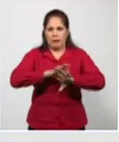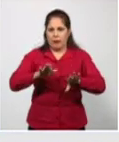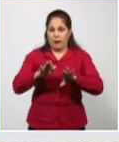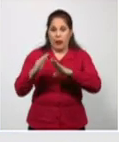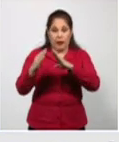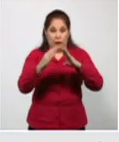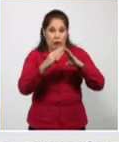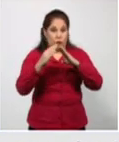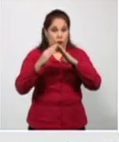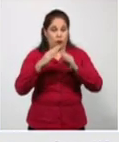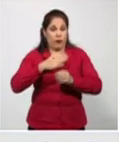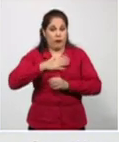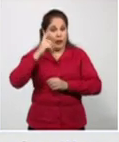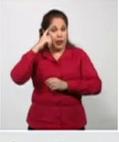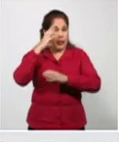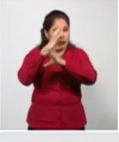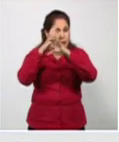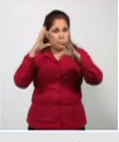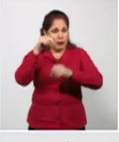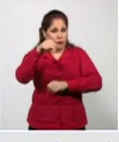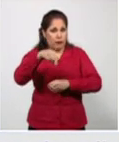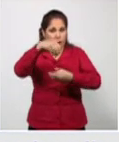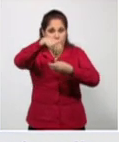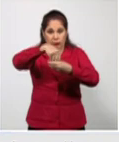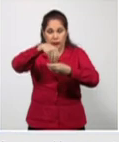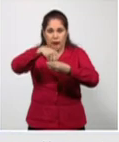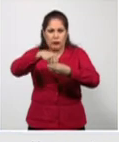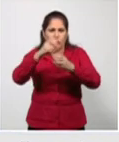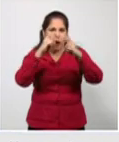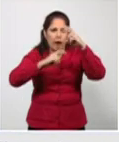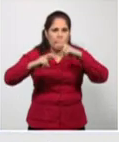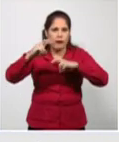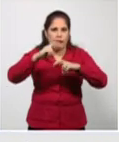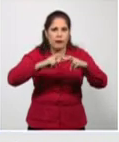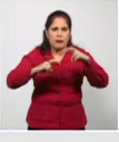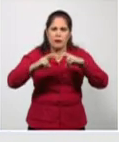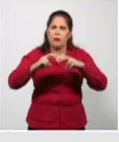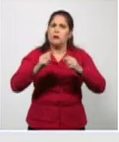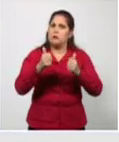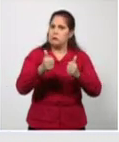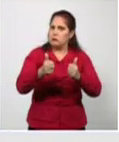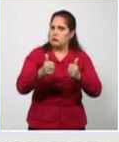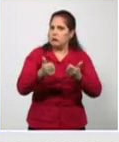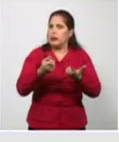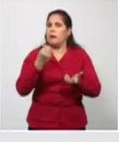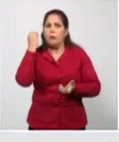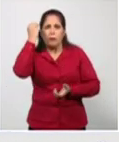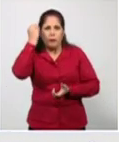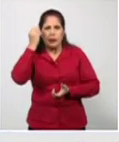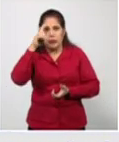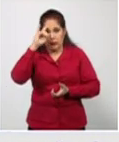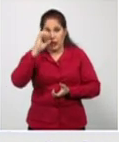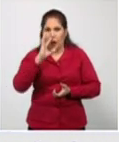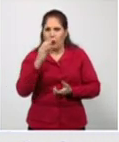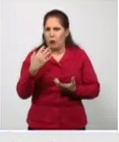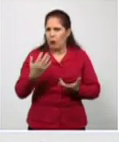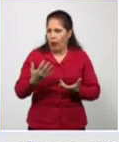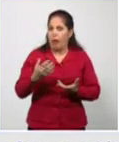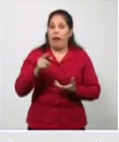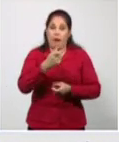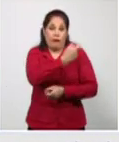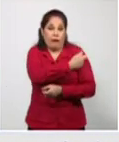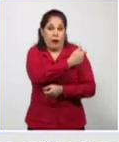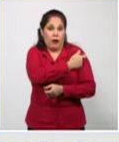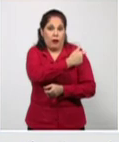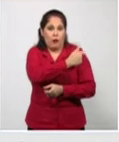científica de estos países, justamente los que están aplicando ahora mismo la vacuna